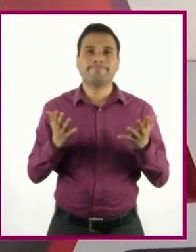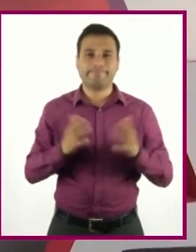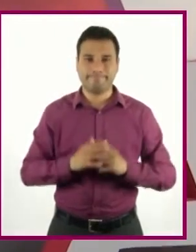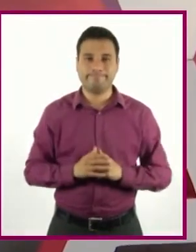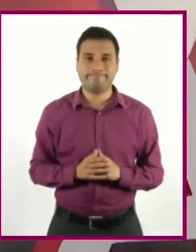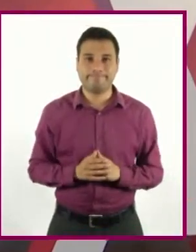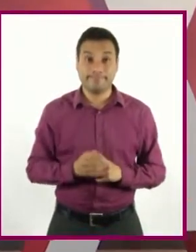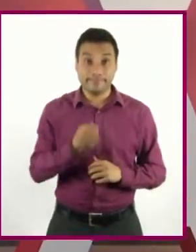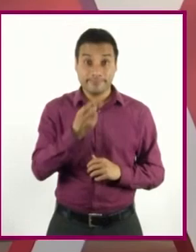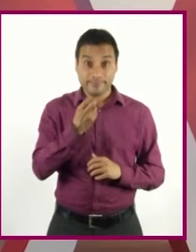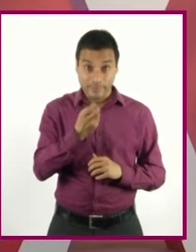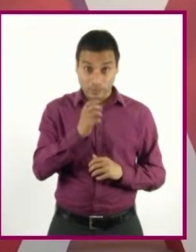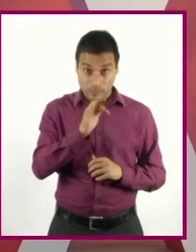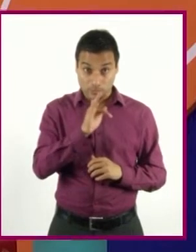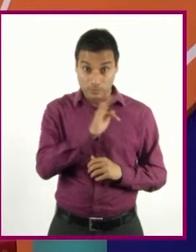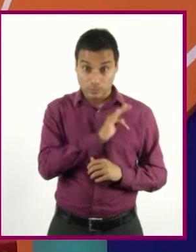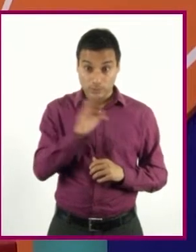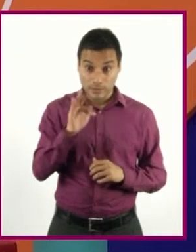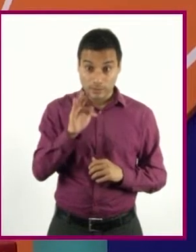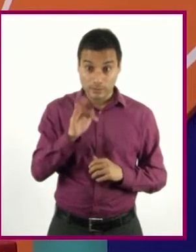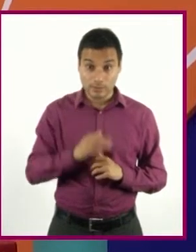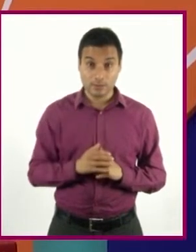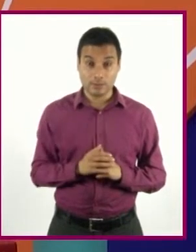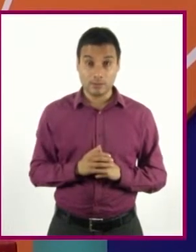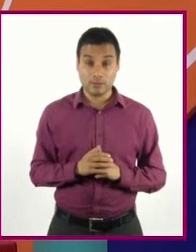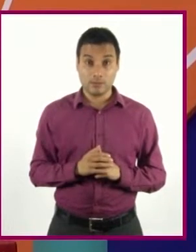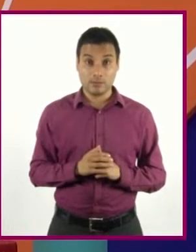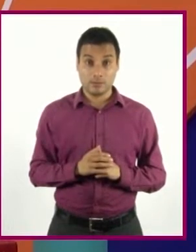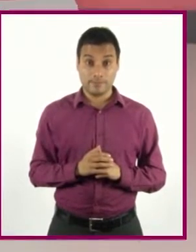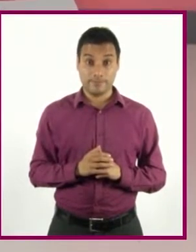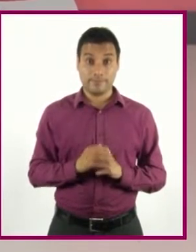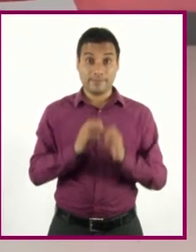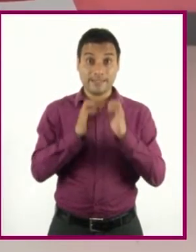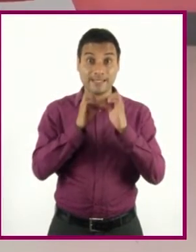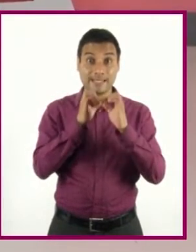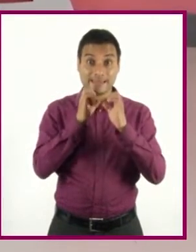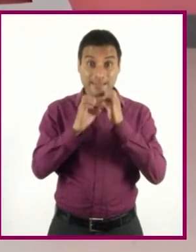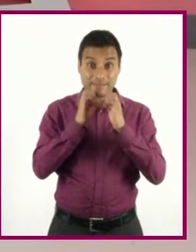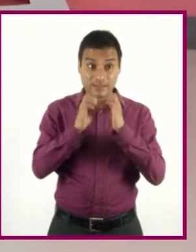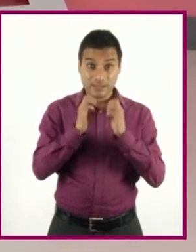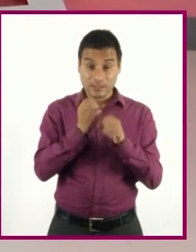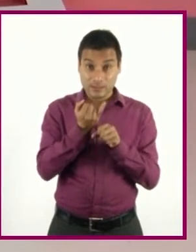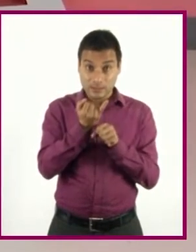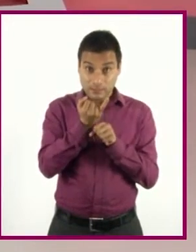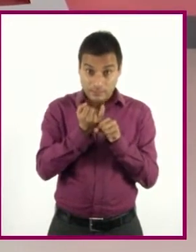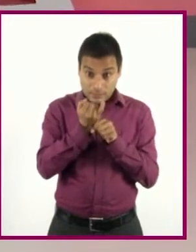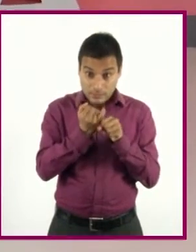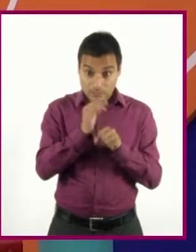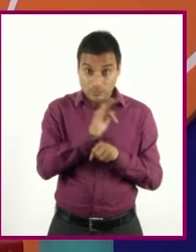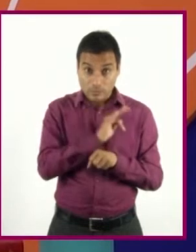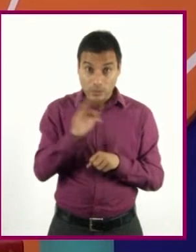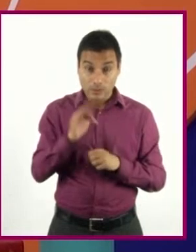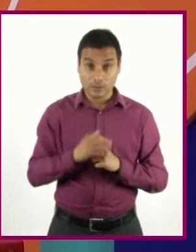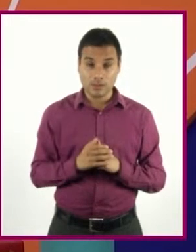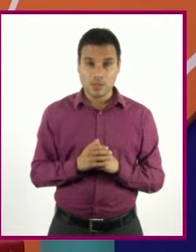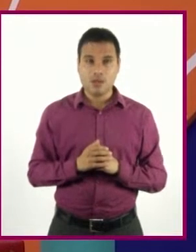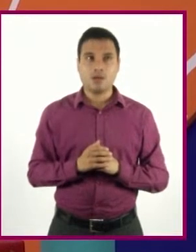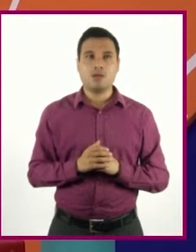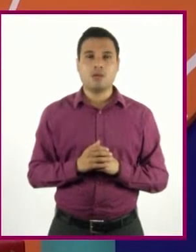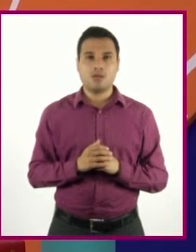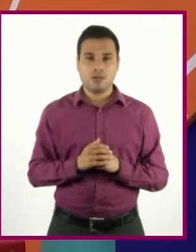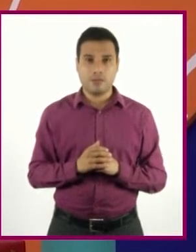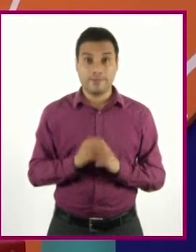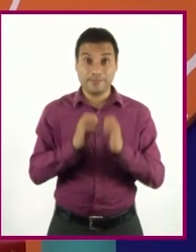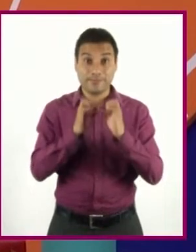¿eso se puede, profesor? Bueno, usar las entrevistas como fuentes de información. ¿Y se puede aprender de